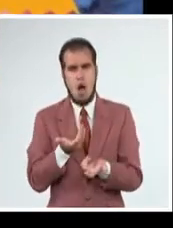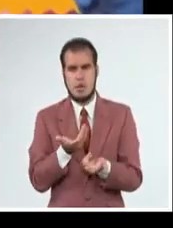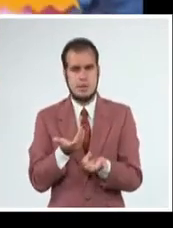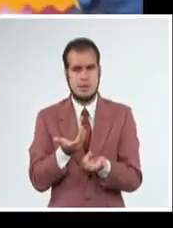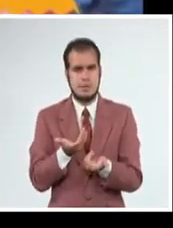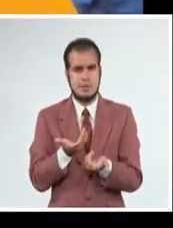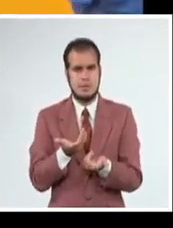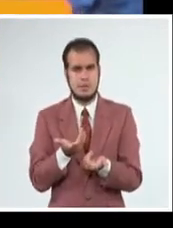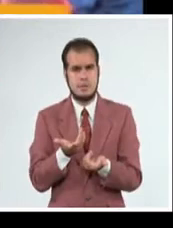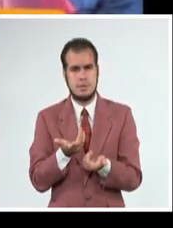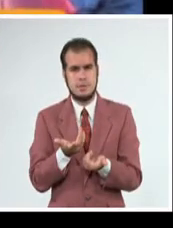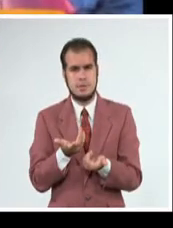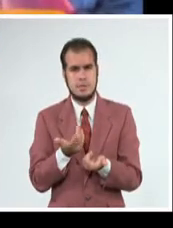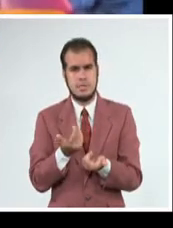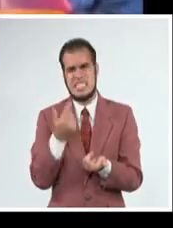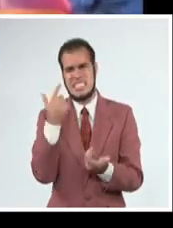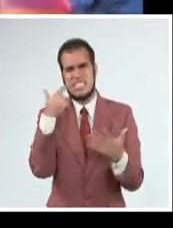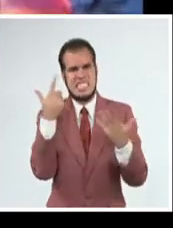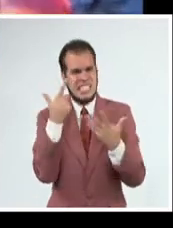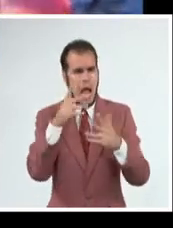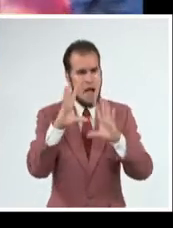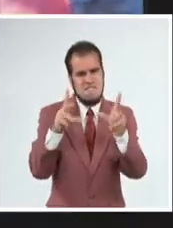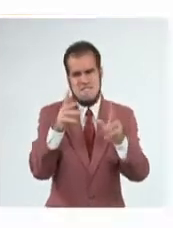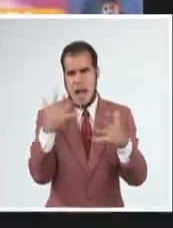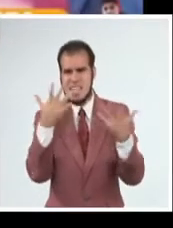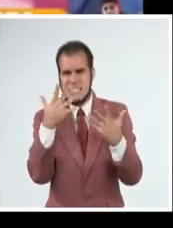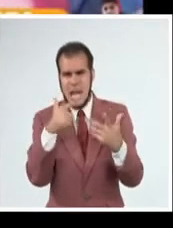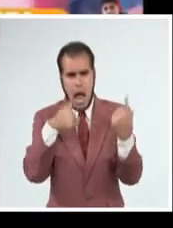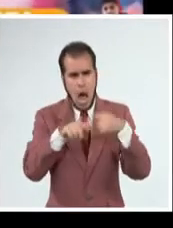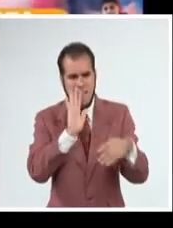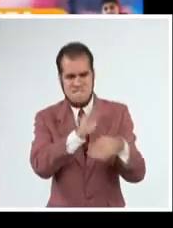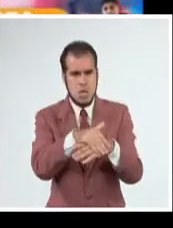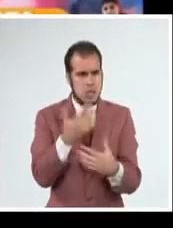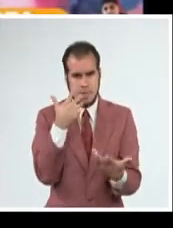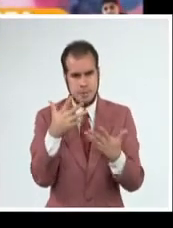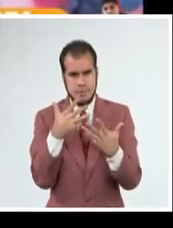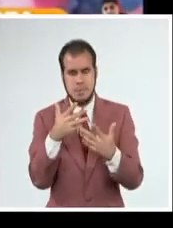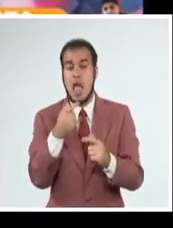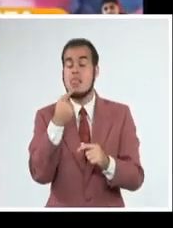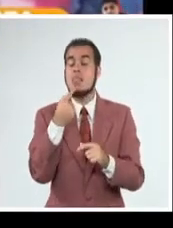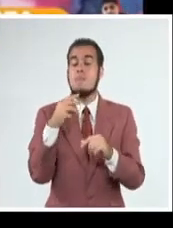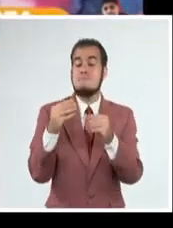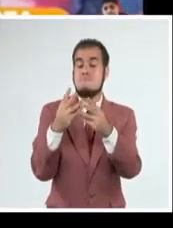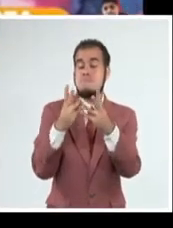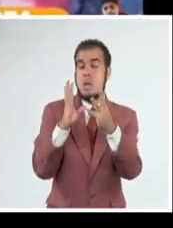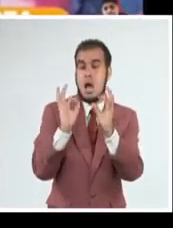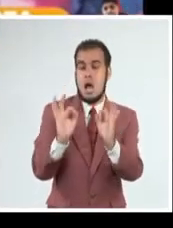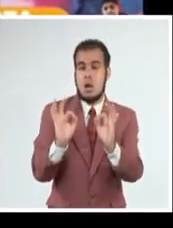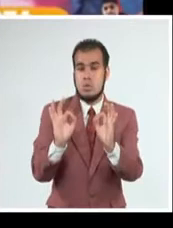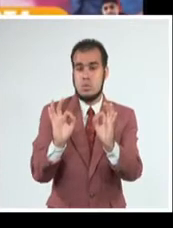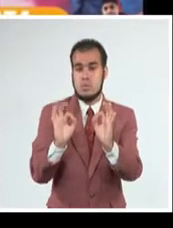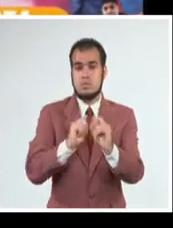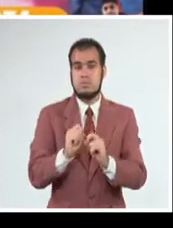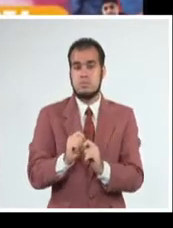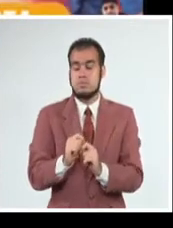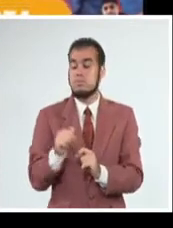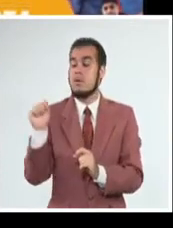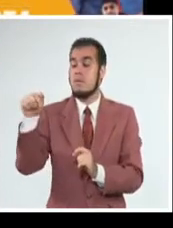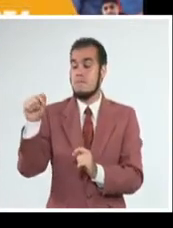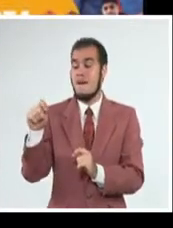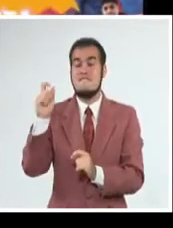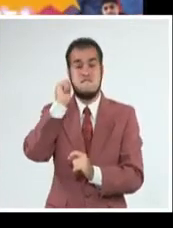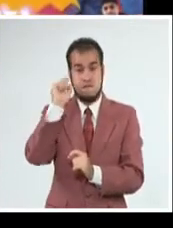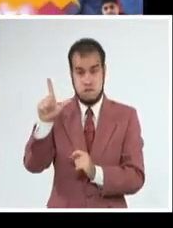qué se estarán robando, quiénes estarán huyendo en este momento. En la madrugada de los Cayos de la Florida